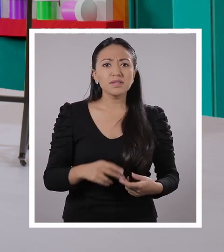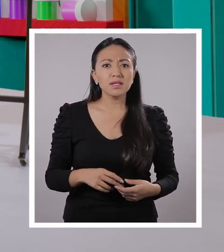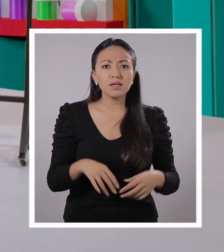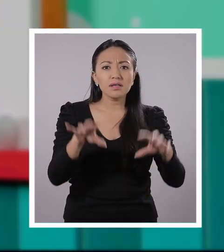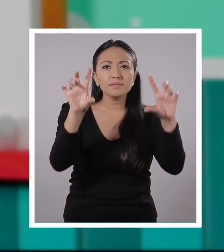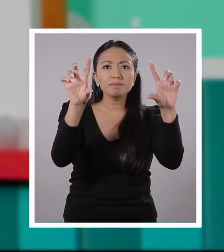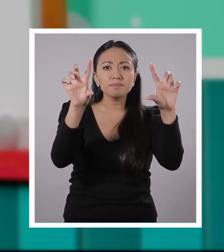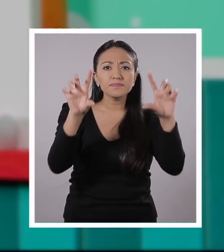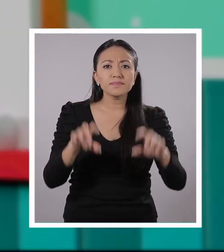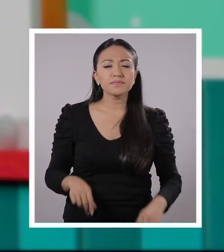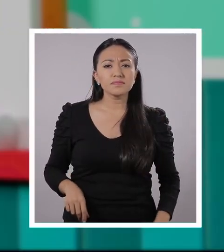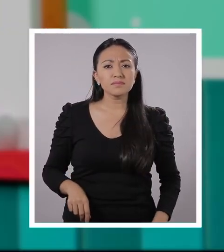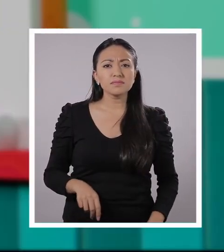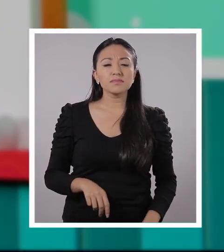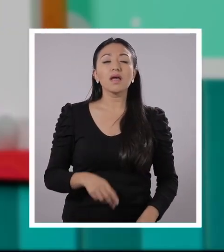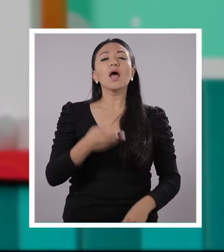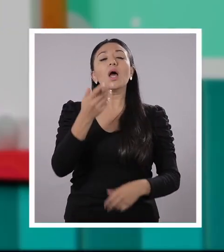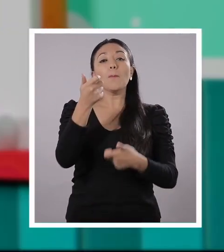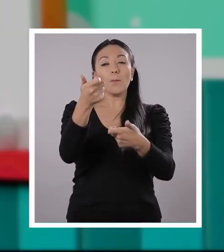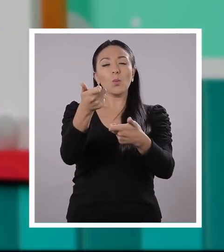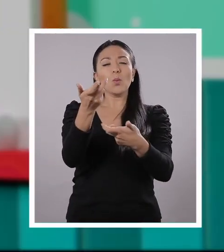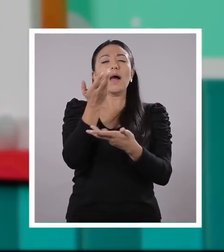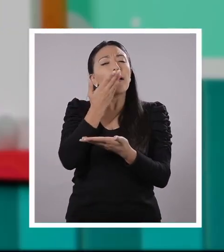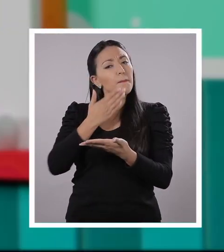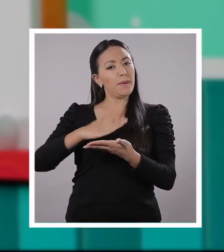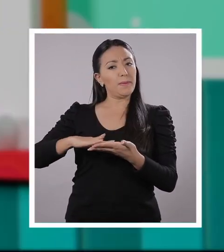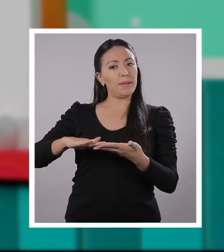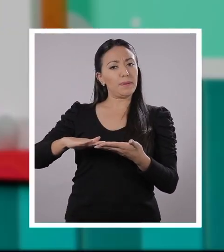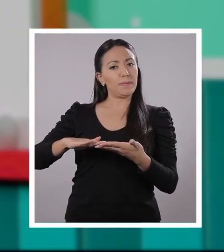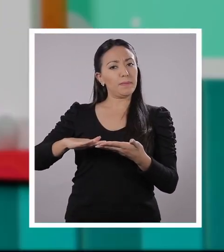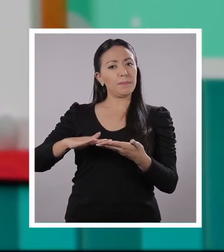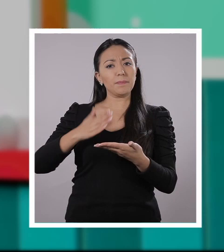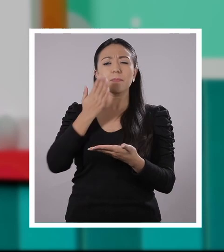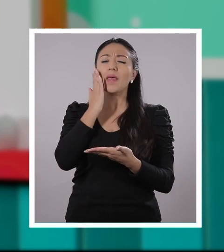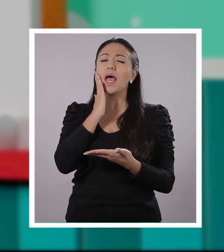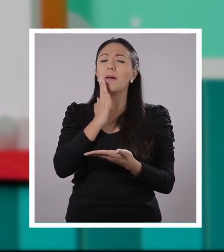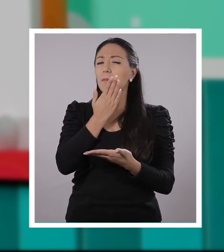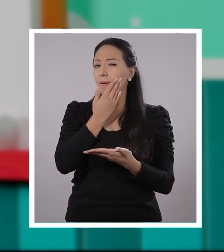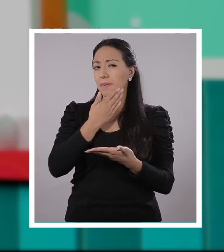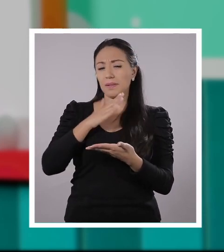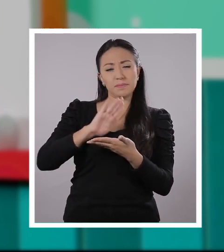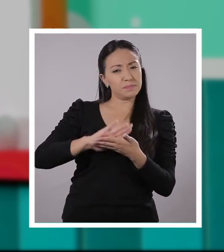Miren. Muy amable.